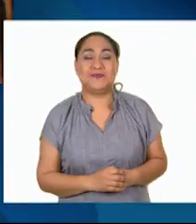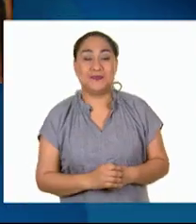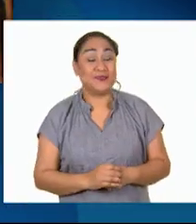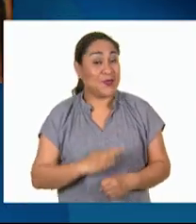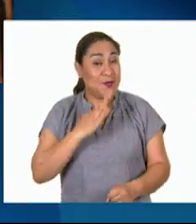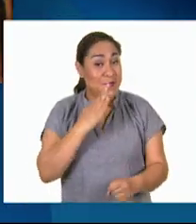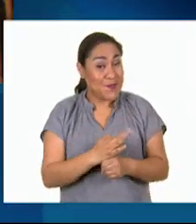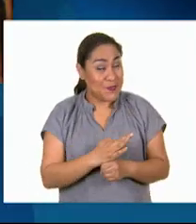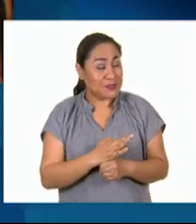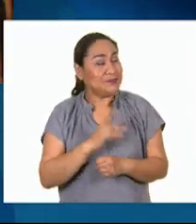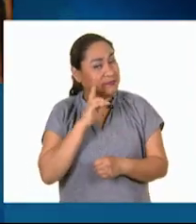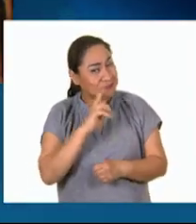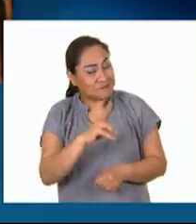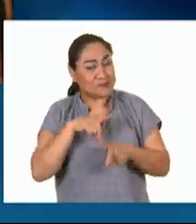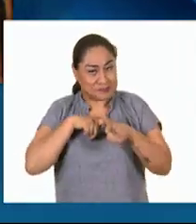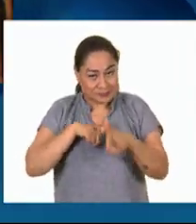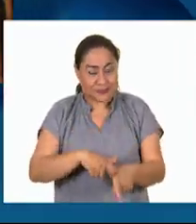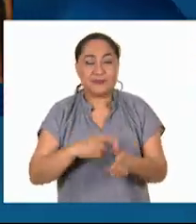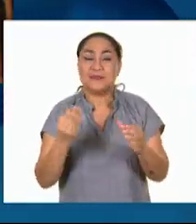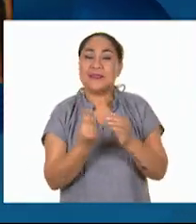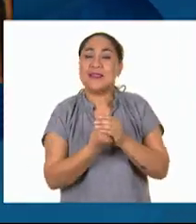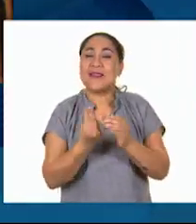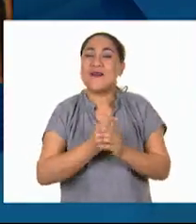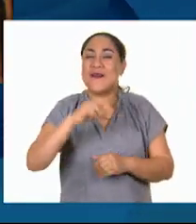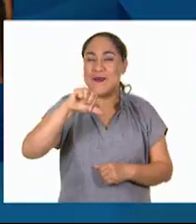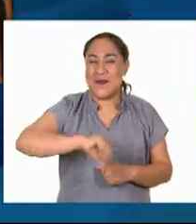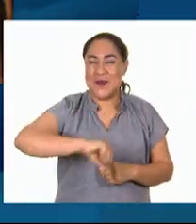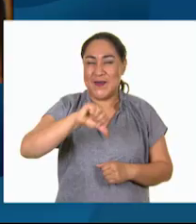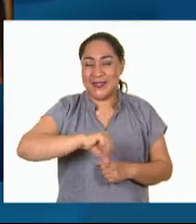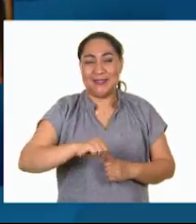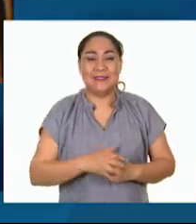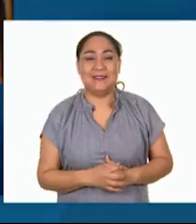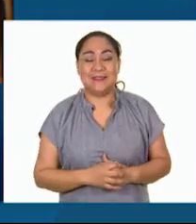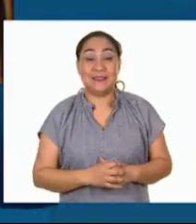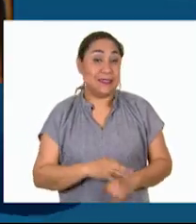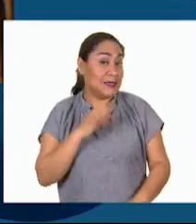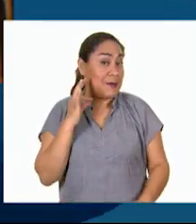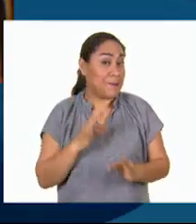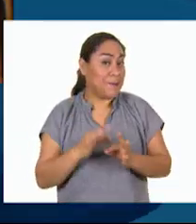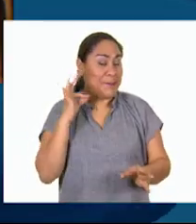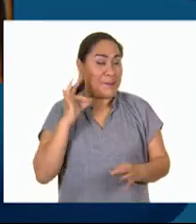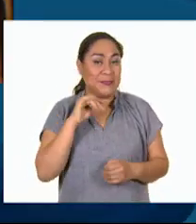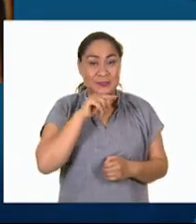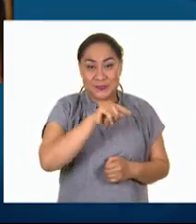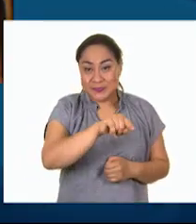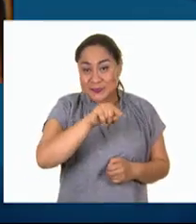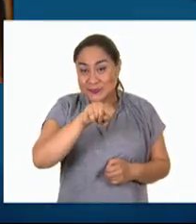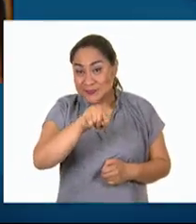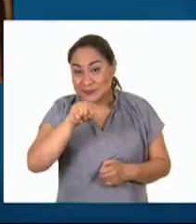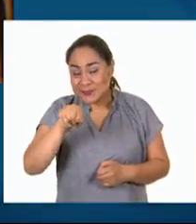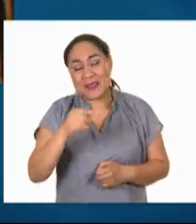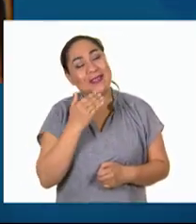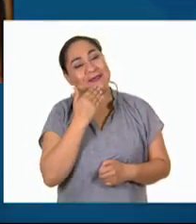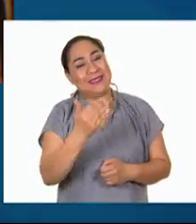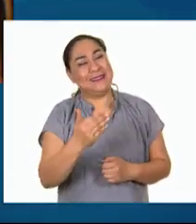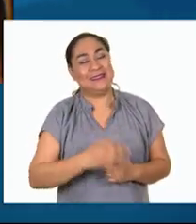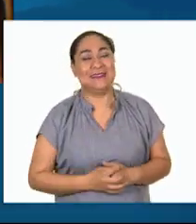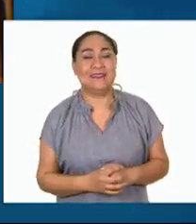es momento de seguir con el programa de hoy. ¿Listas? ¿Listos?